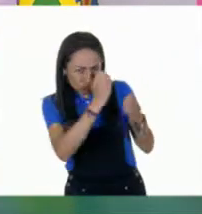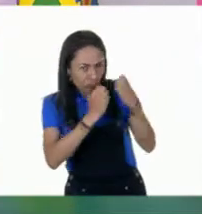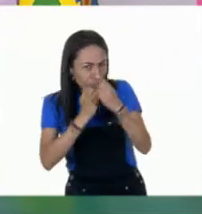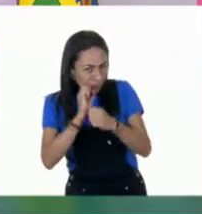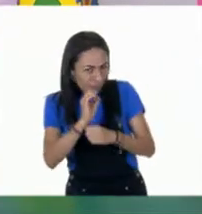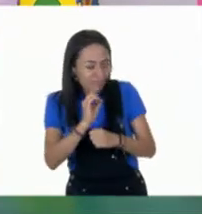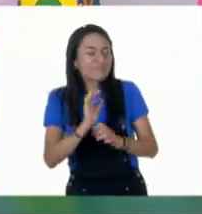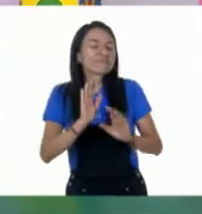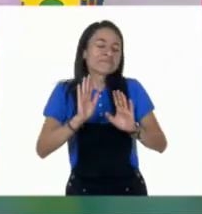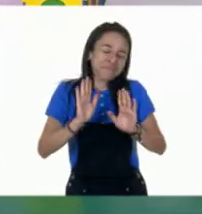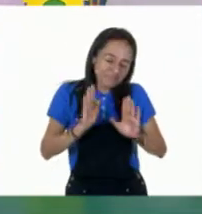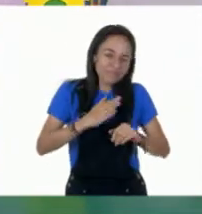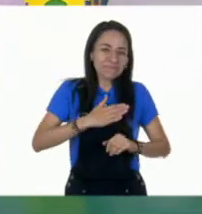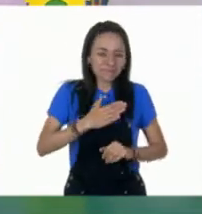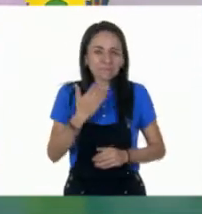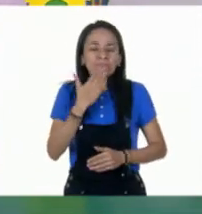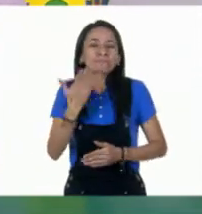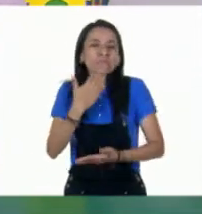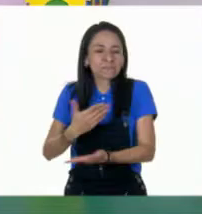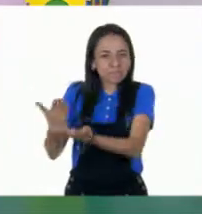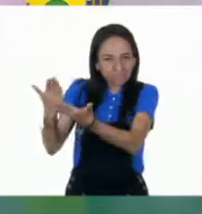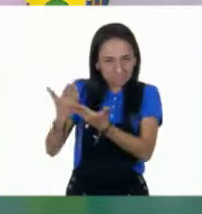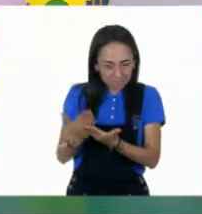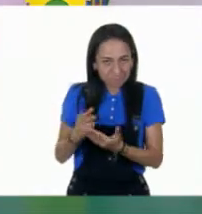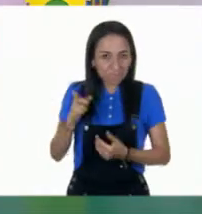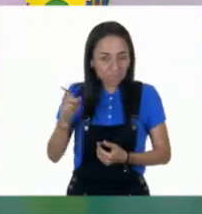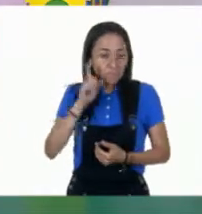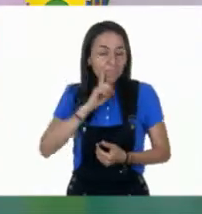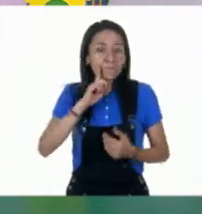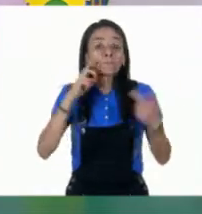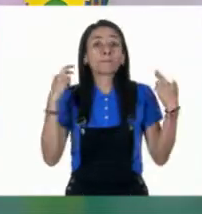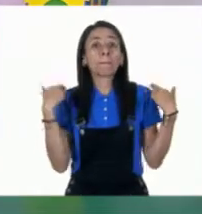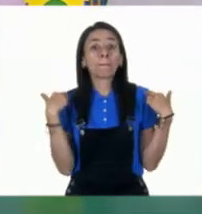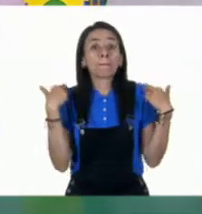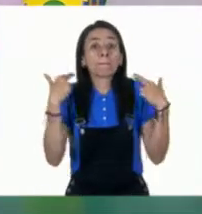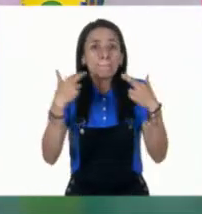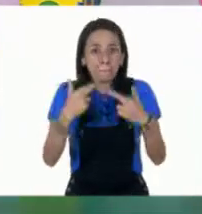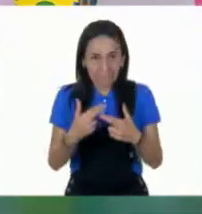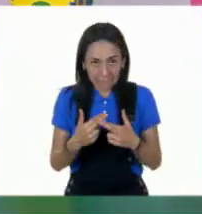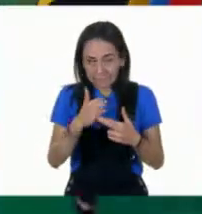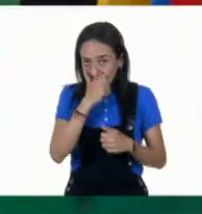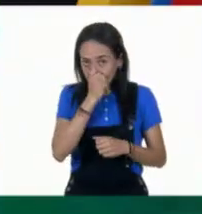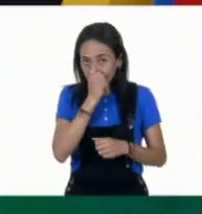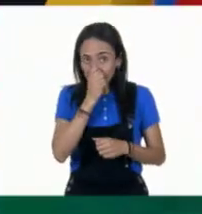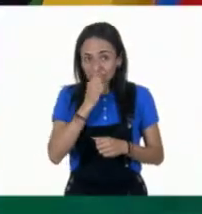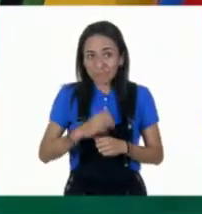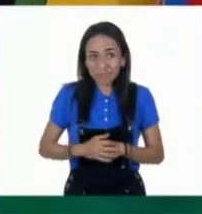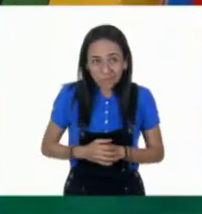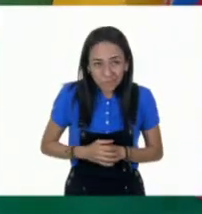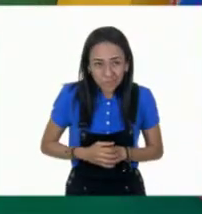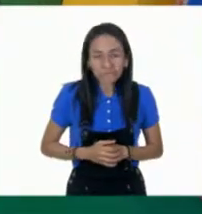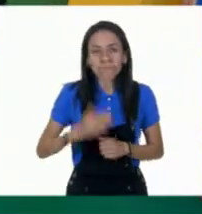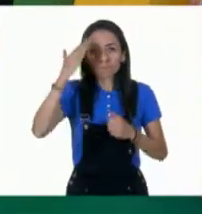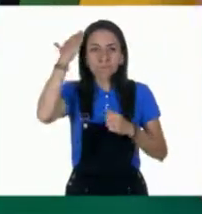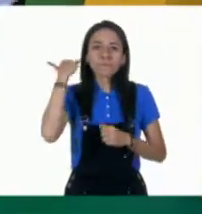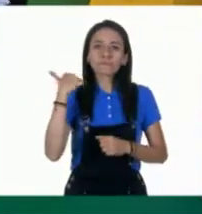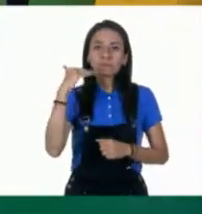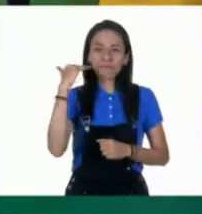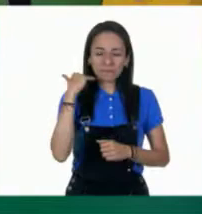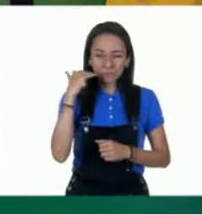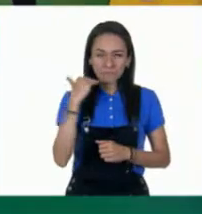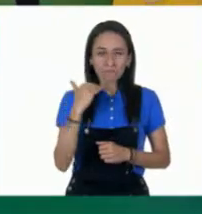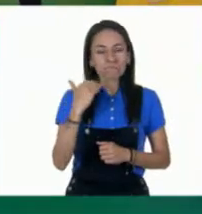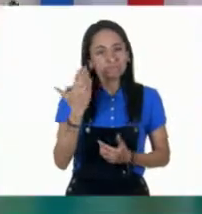maestra Abril para que nos vaya explicando un poquito más de qué se trata todo esto? Maestra, bienvenida, te saludamos. Hola. Con el corazón. Un